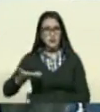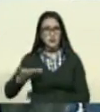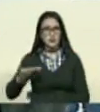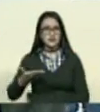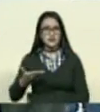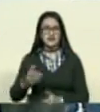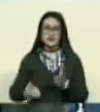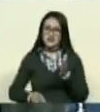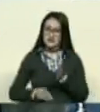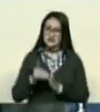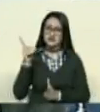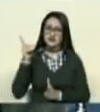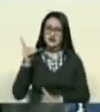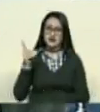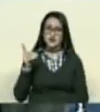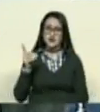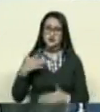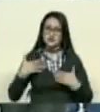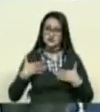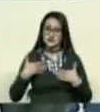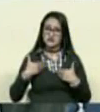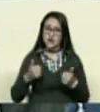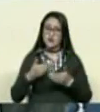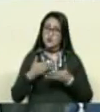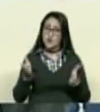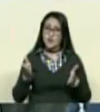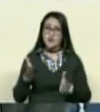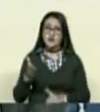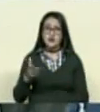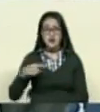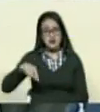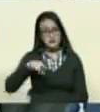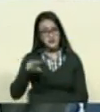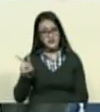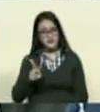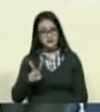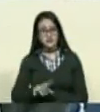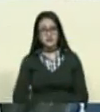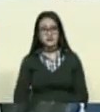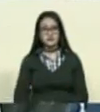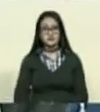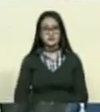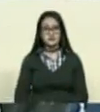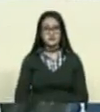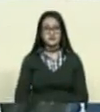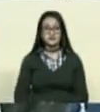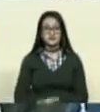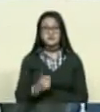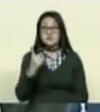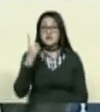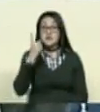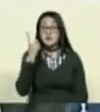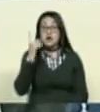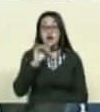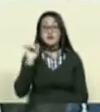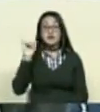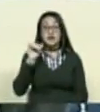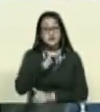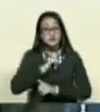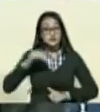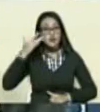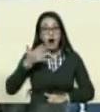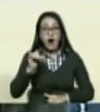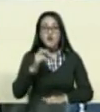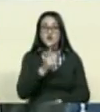para el desarrollo de la salud pública venezolana. Por primera vez, nuestra Fuerza Armada tiene una